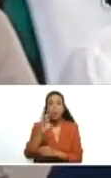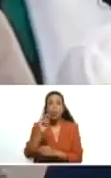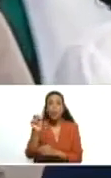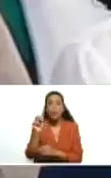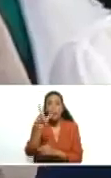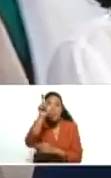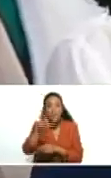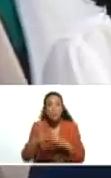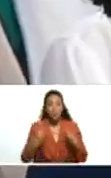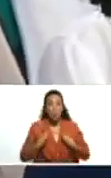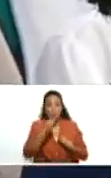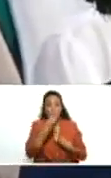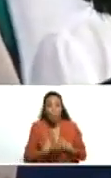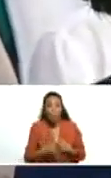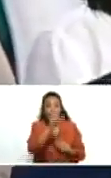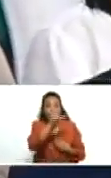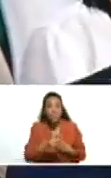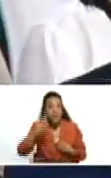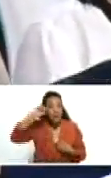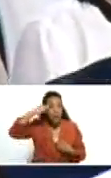Gente leal y buena tenemos.